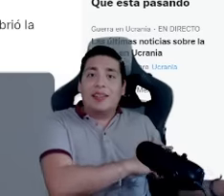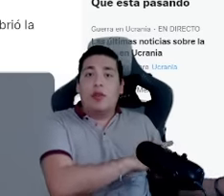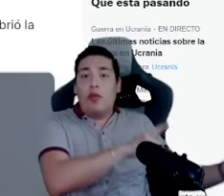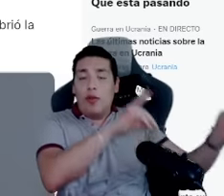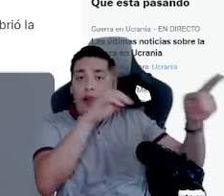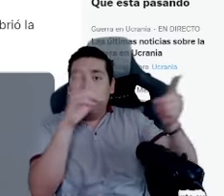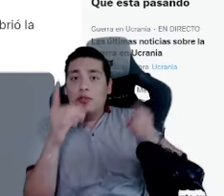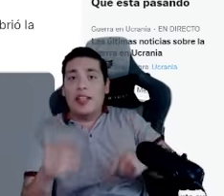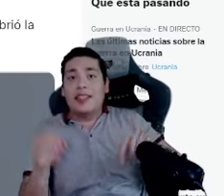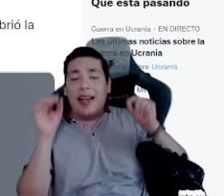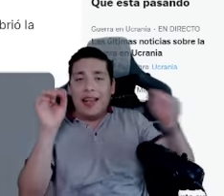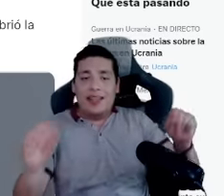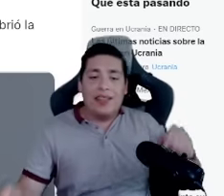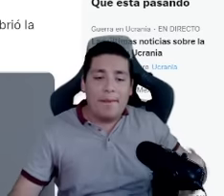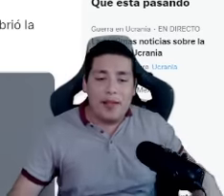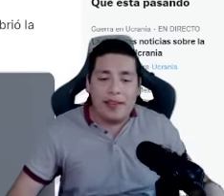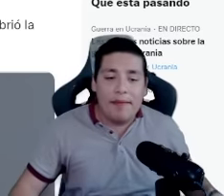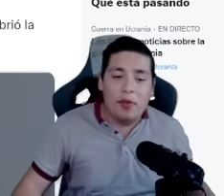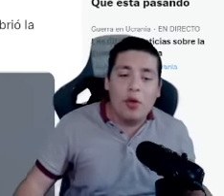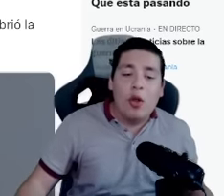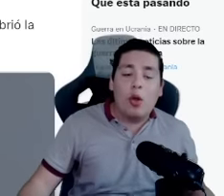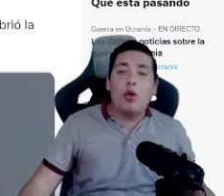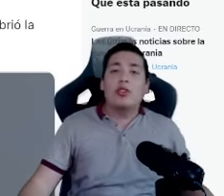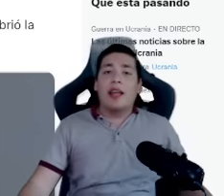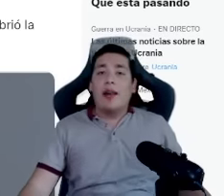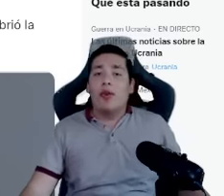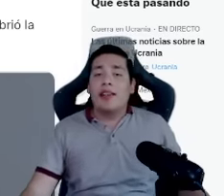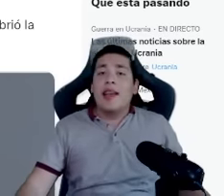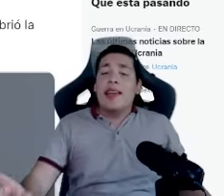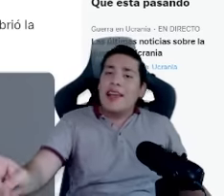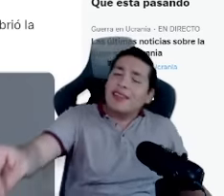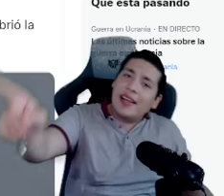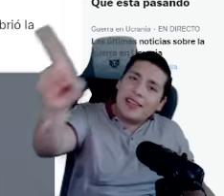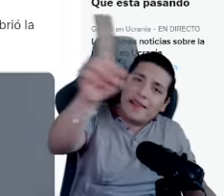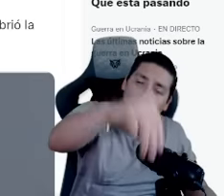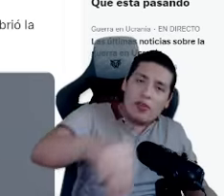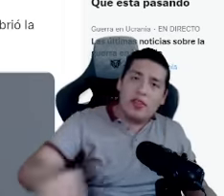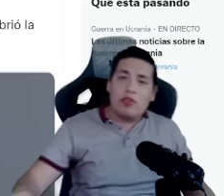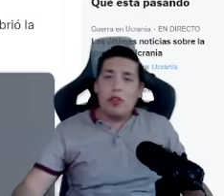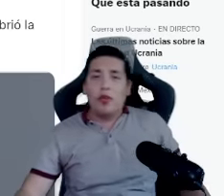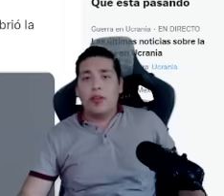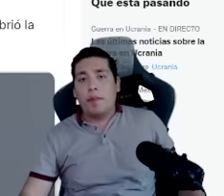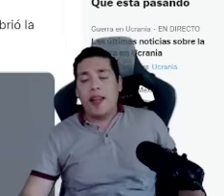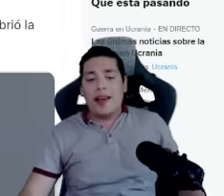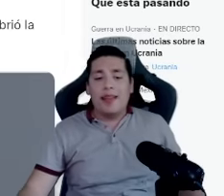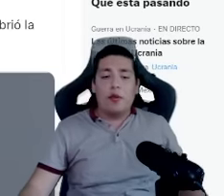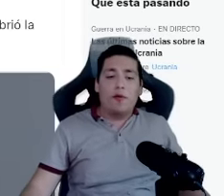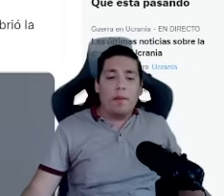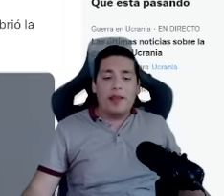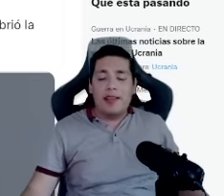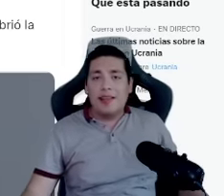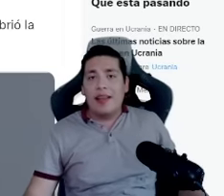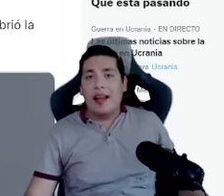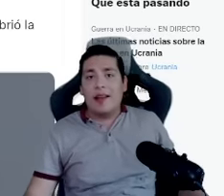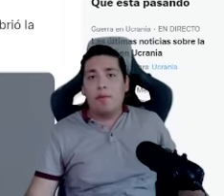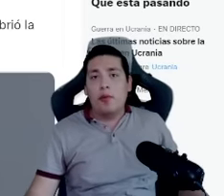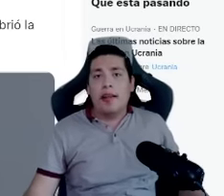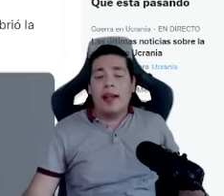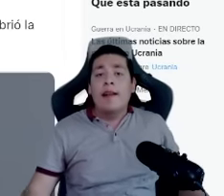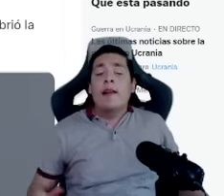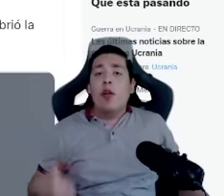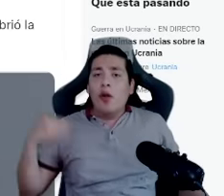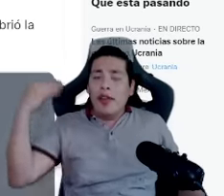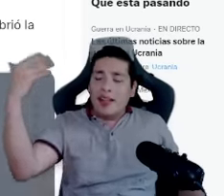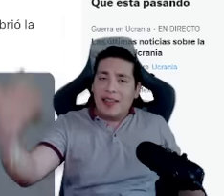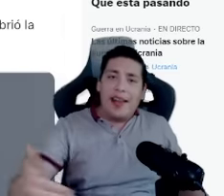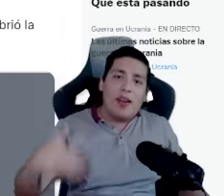en este caso cuando la justicia les está pisando los talones Y es que en ese entonces cuando Peña Nieto fue presidente de la república